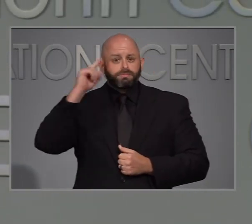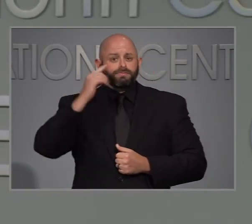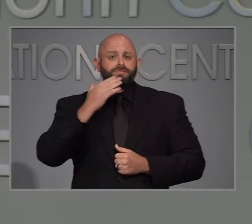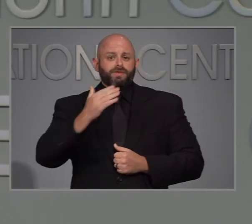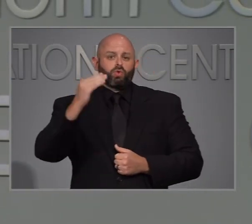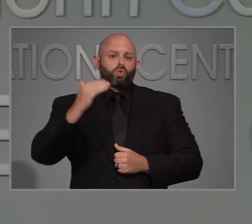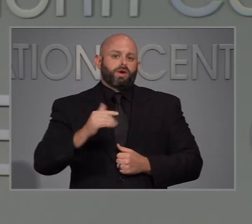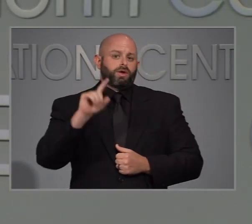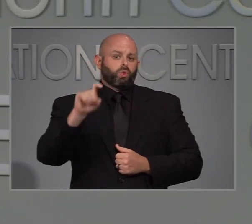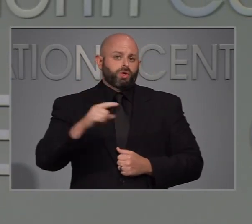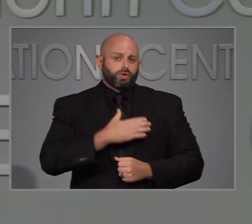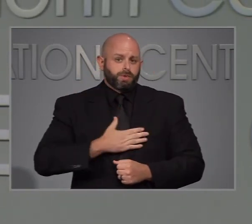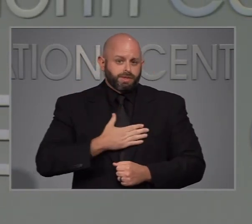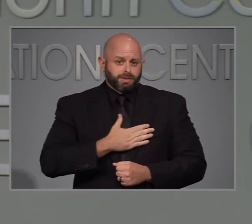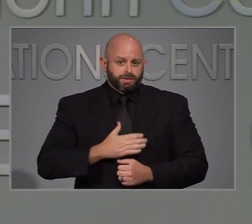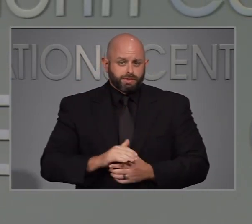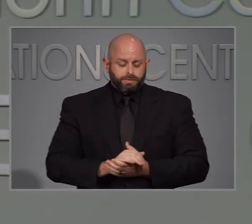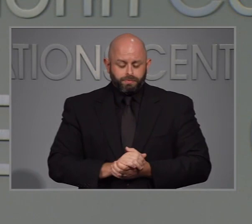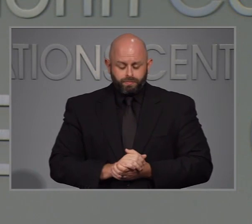Gracias. Siguiente.